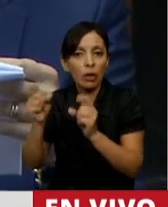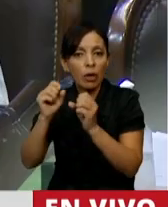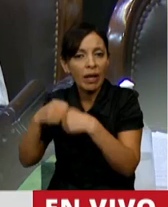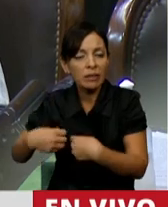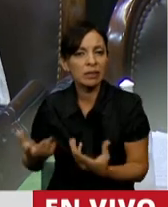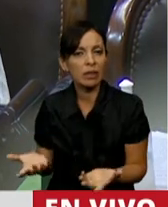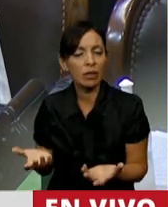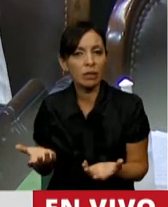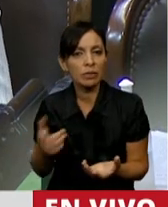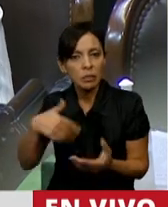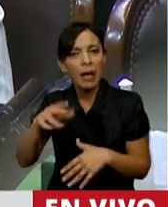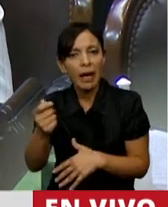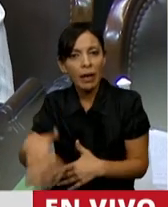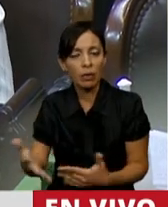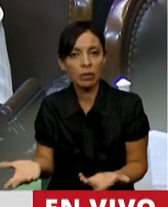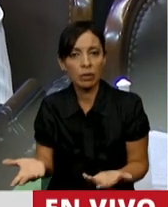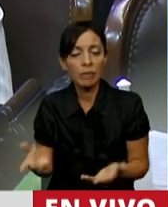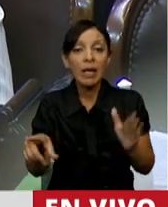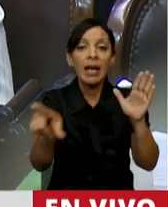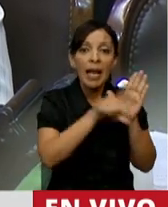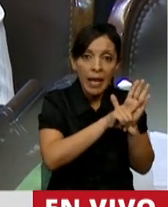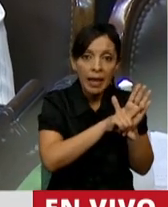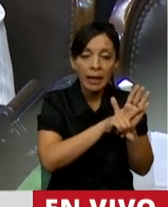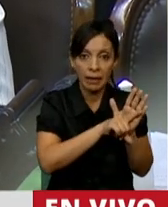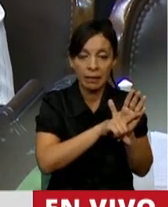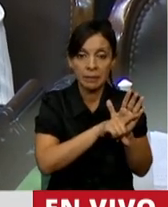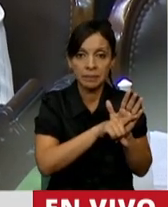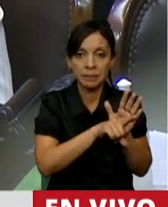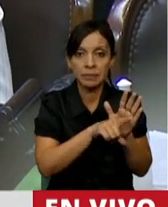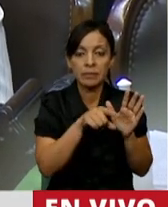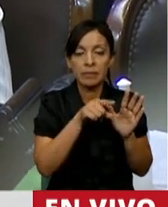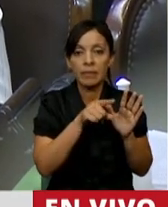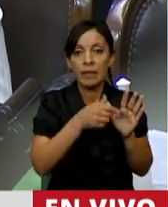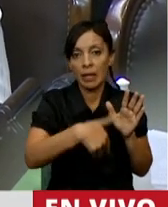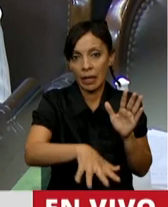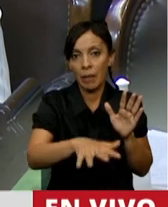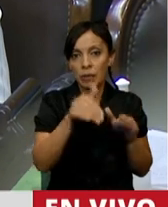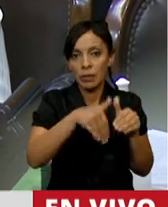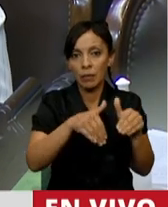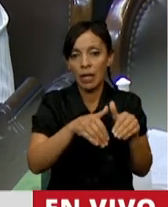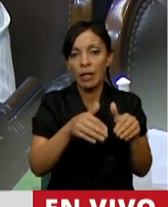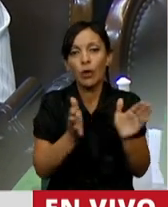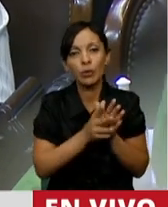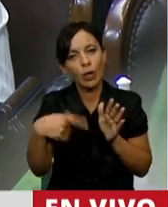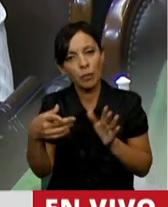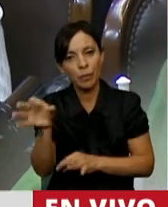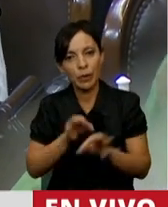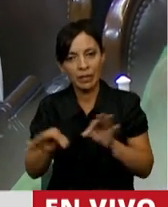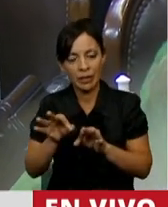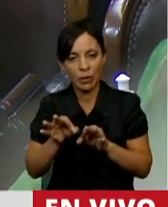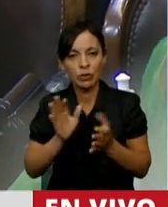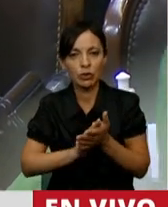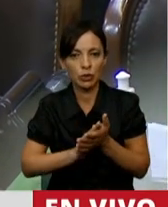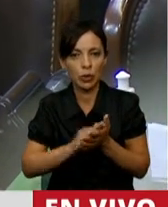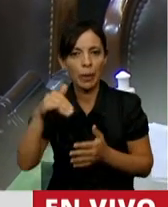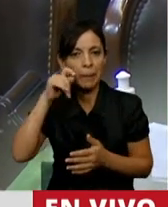importante también la ley que vamos a votar luego, que viene de la mano con esta ley, la ley de los 1000 días. Por